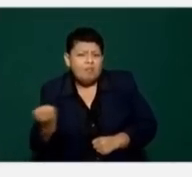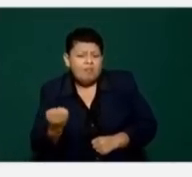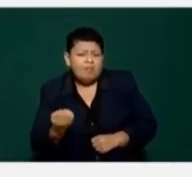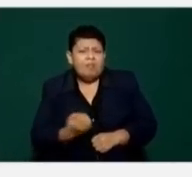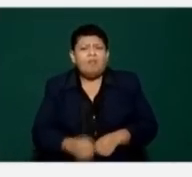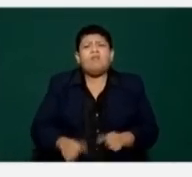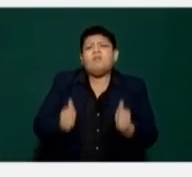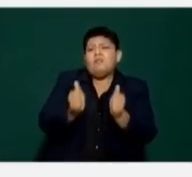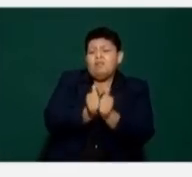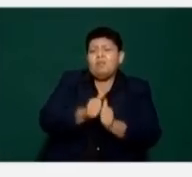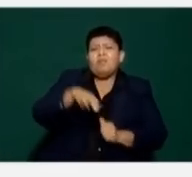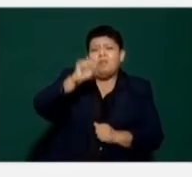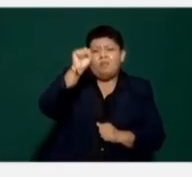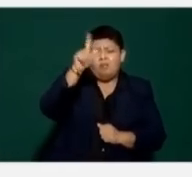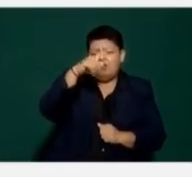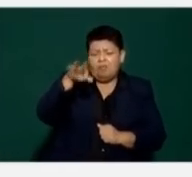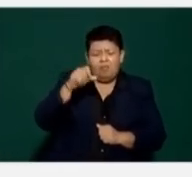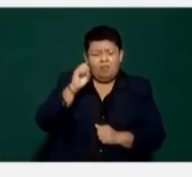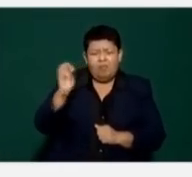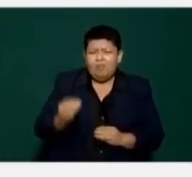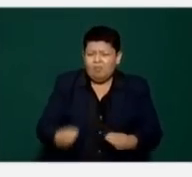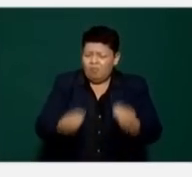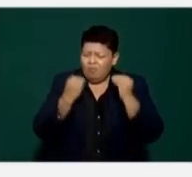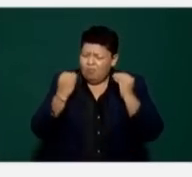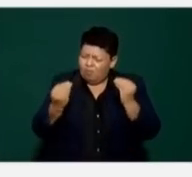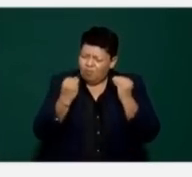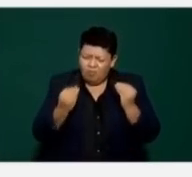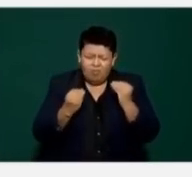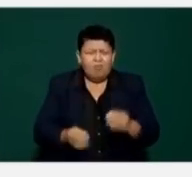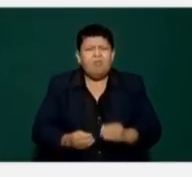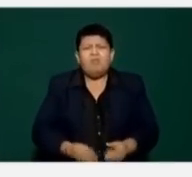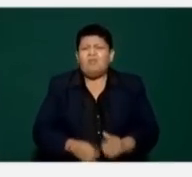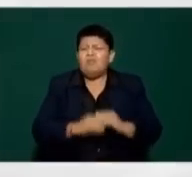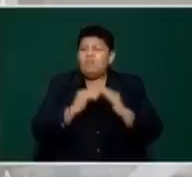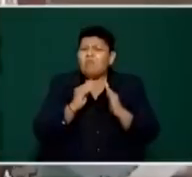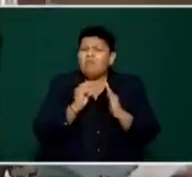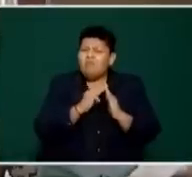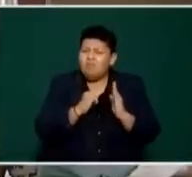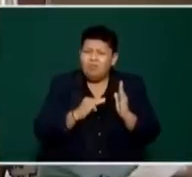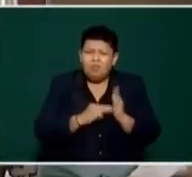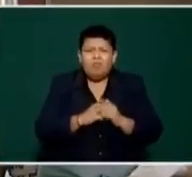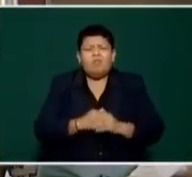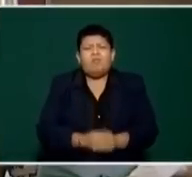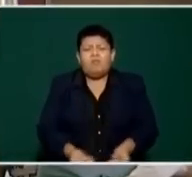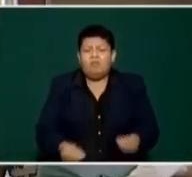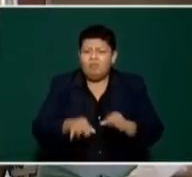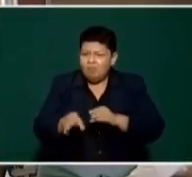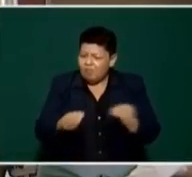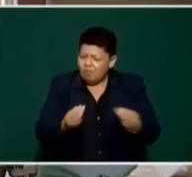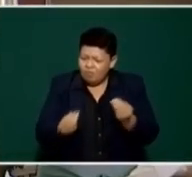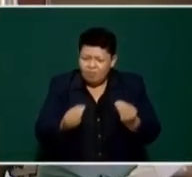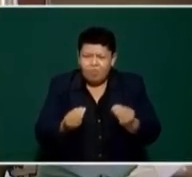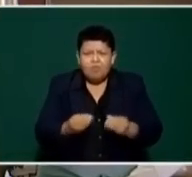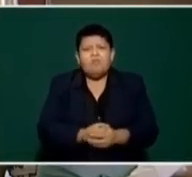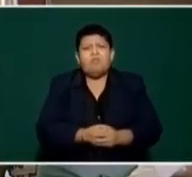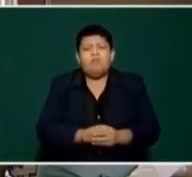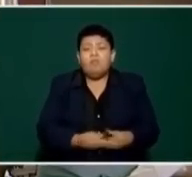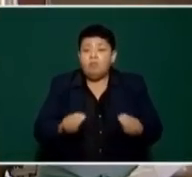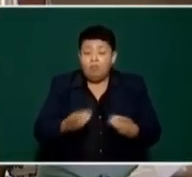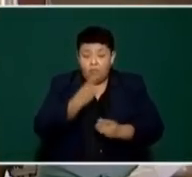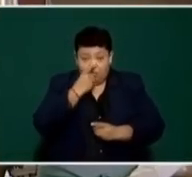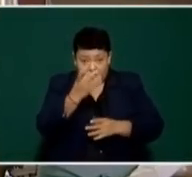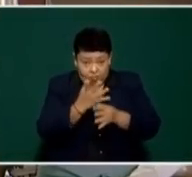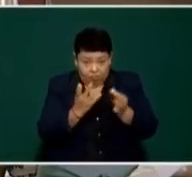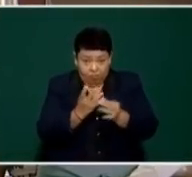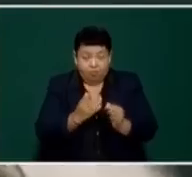hablando de miles y miles de toneladas. No sabemos, ningún país sabe qué hacer con él. Muchos dicen que se pueden